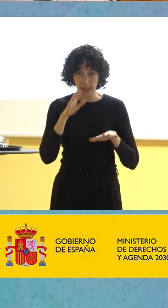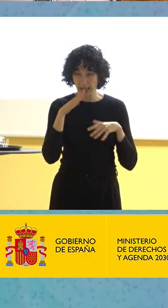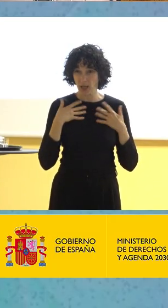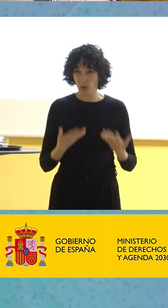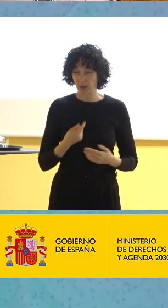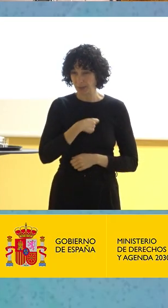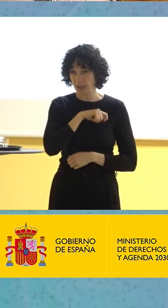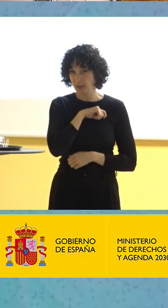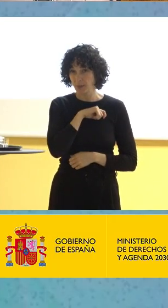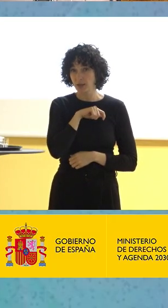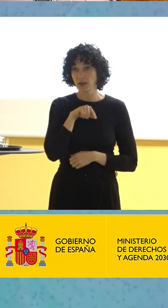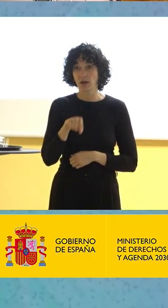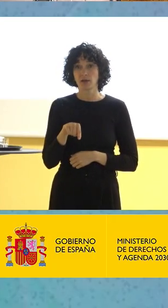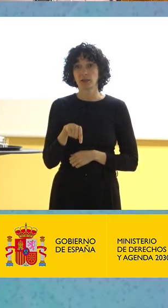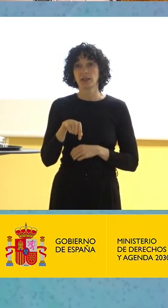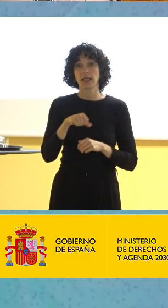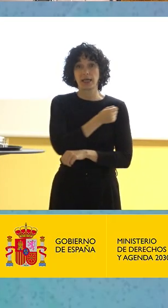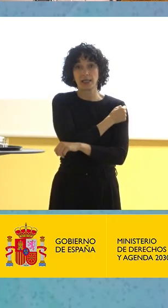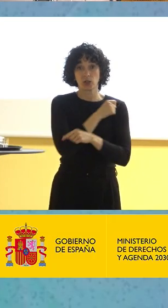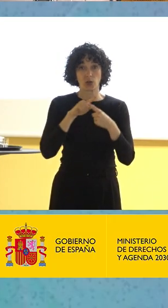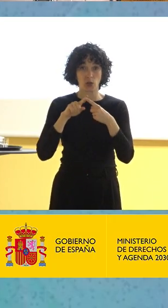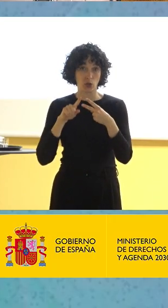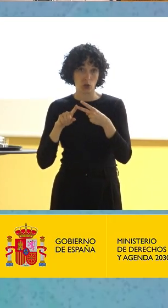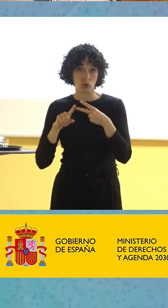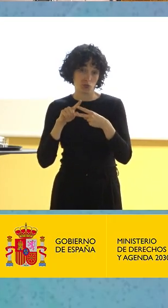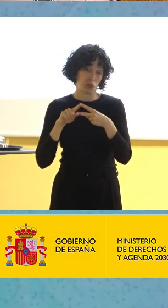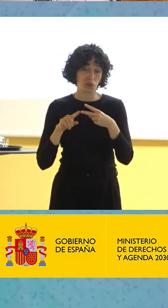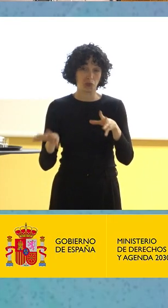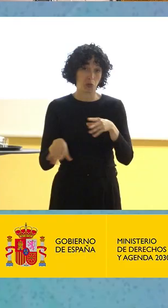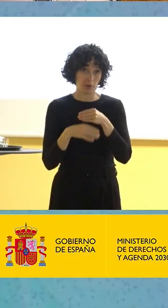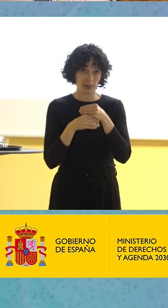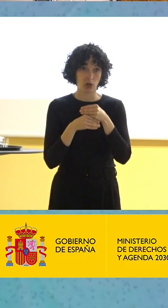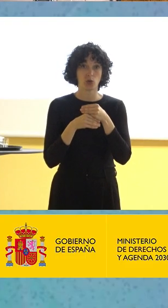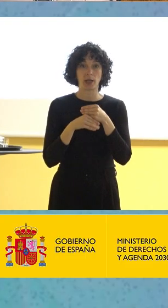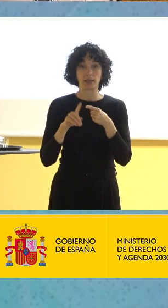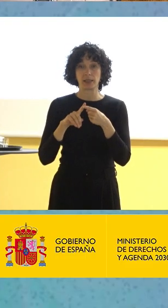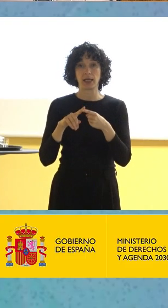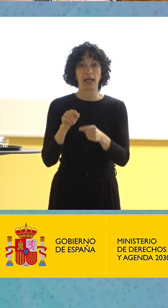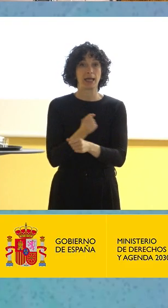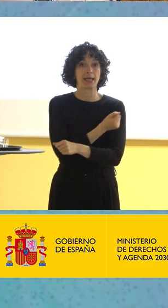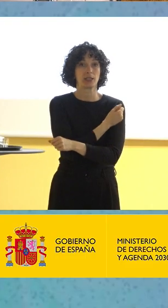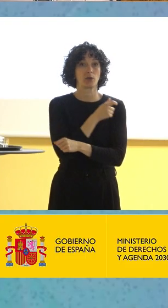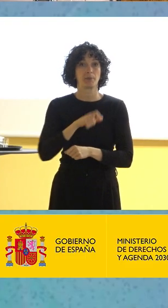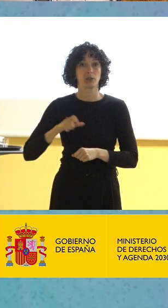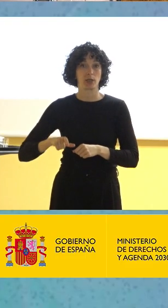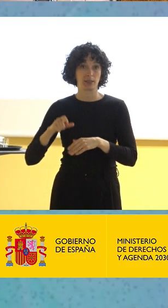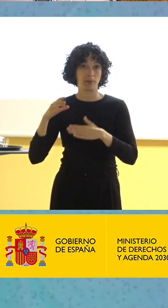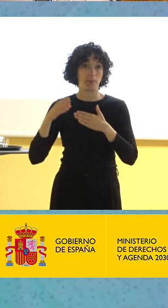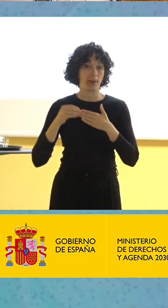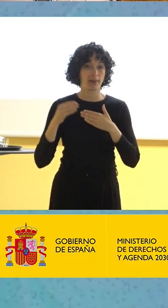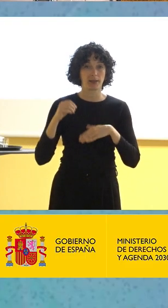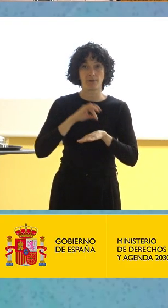actualmente en España conviven 2 registros que son complementarios, que son el registro de pacientes de enfermedades